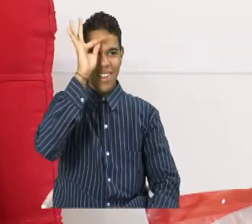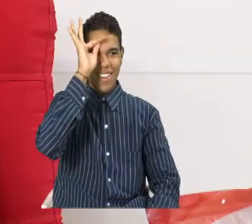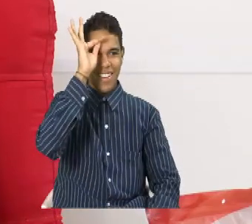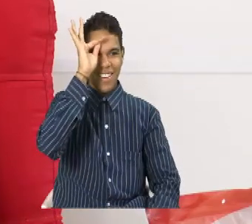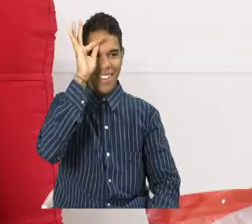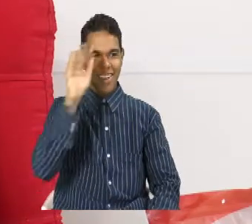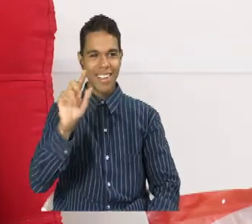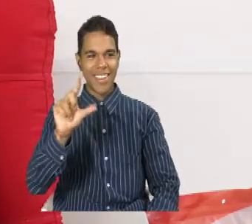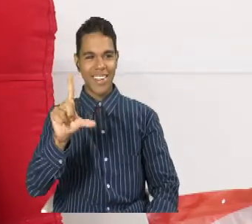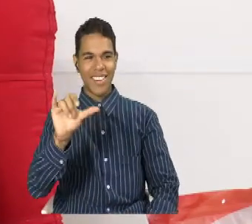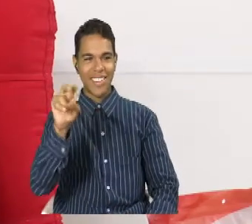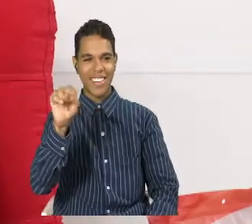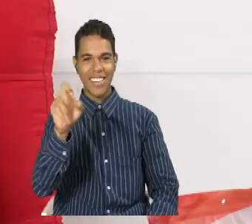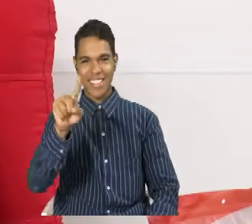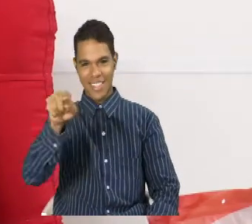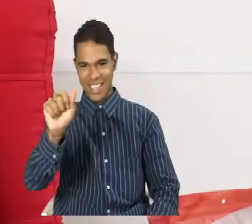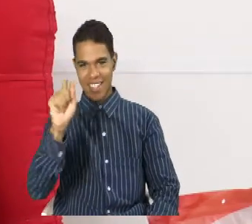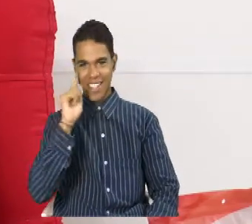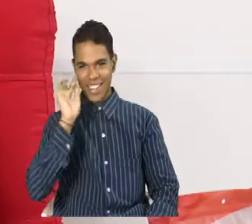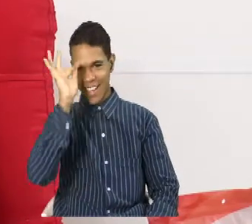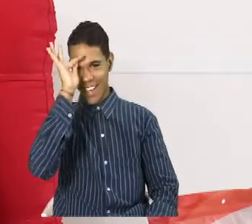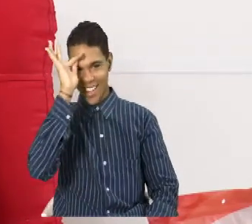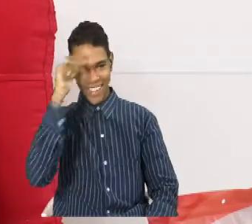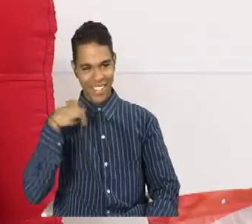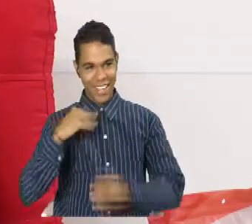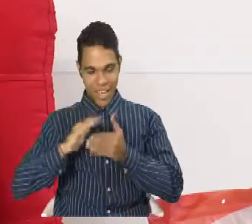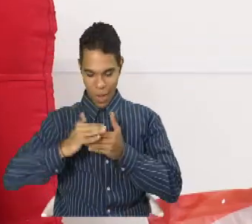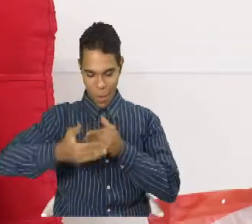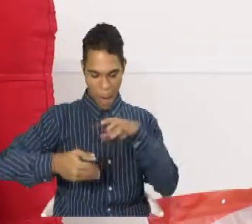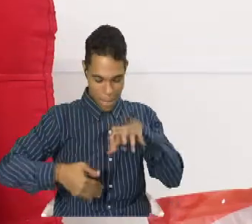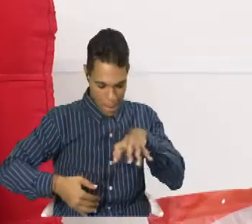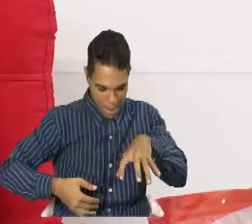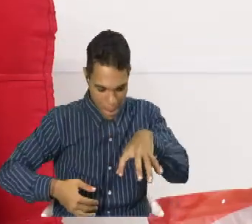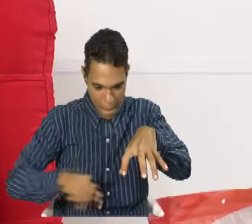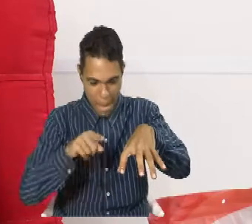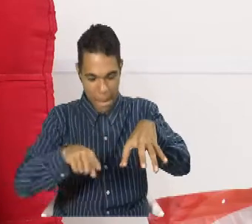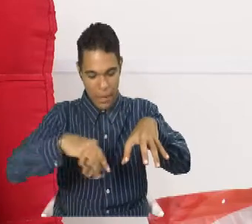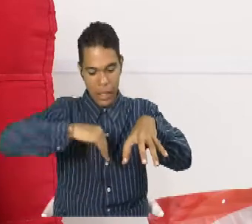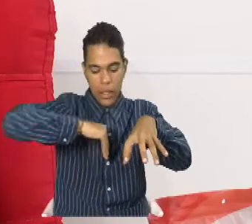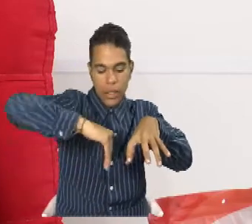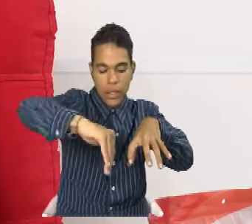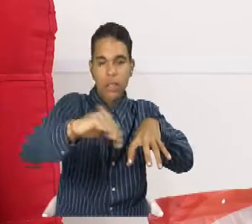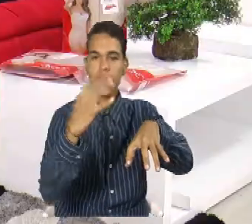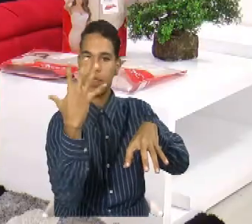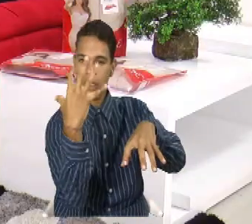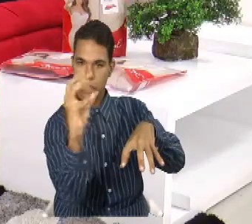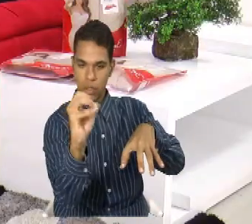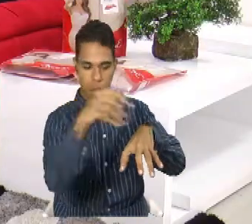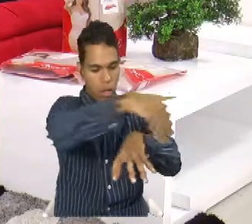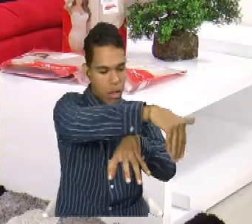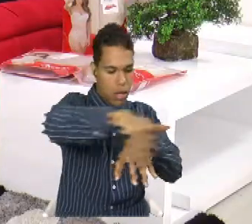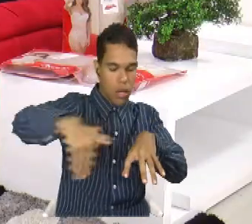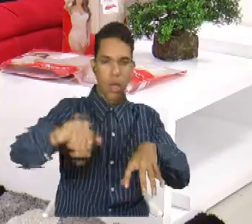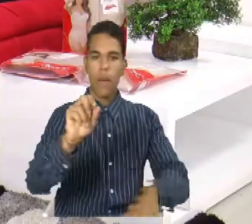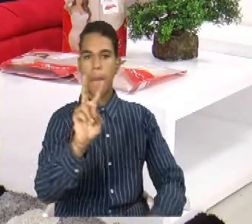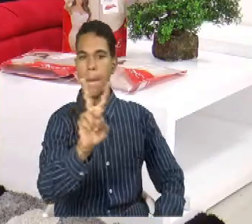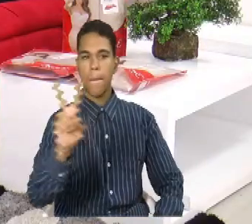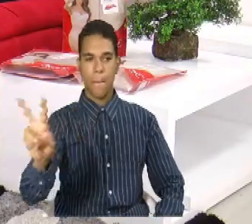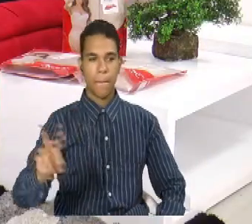haciéndole propaganda a otro. Bueno, ahí por donde queda, por todas las 50 con 22. Que estética. Después le pasamos la factura a líneas hospitalarias.